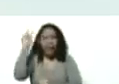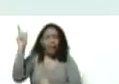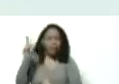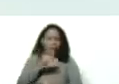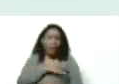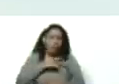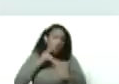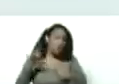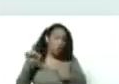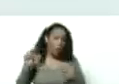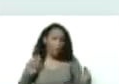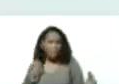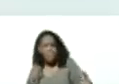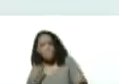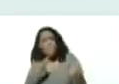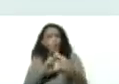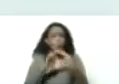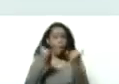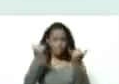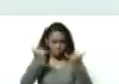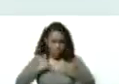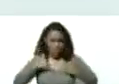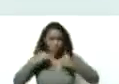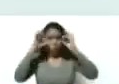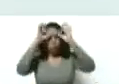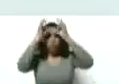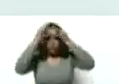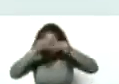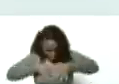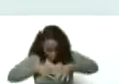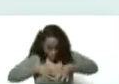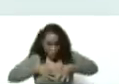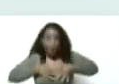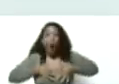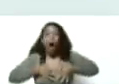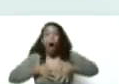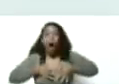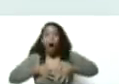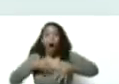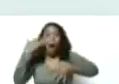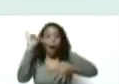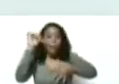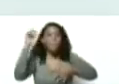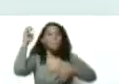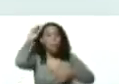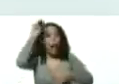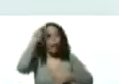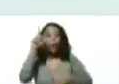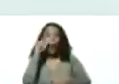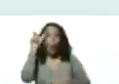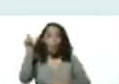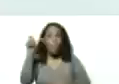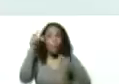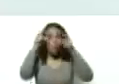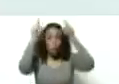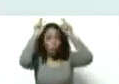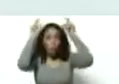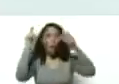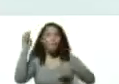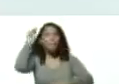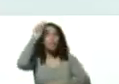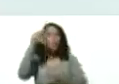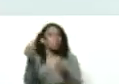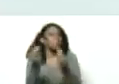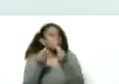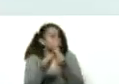se encontró consigo mismo. Y tuvo un gran maestro, Simón Rodríguez, maestro para